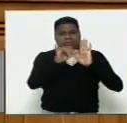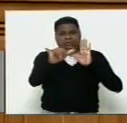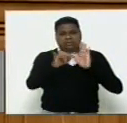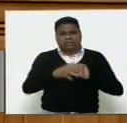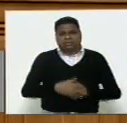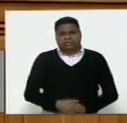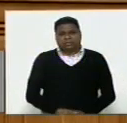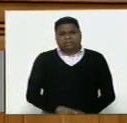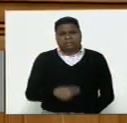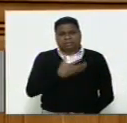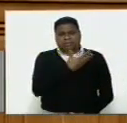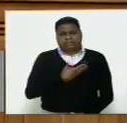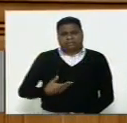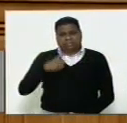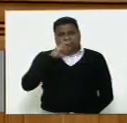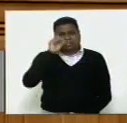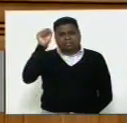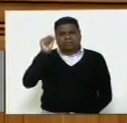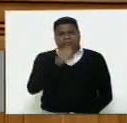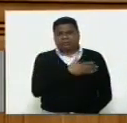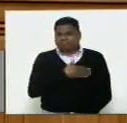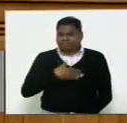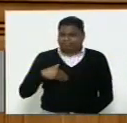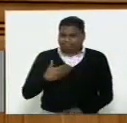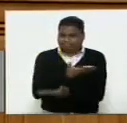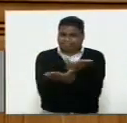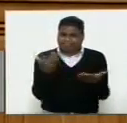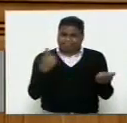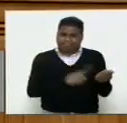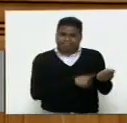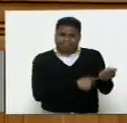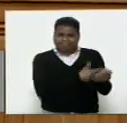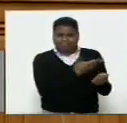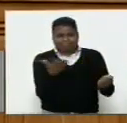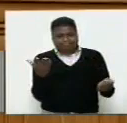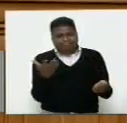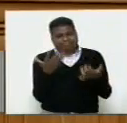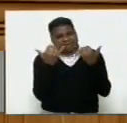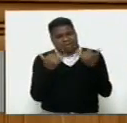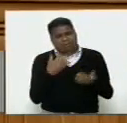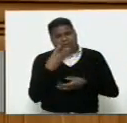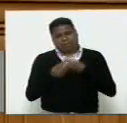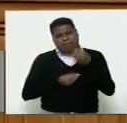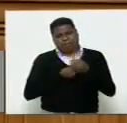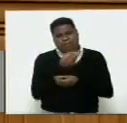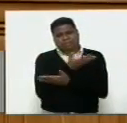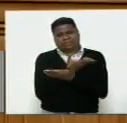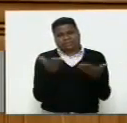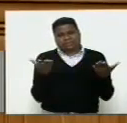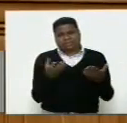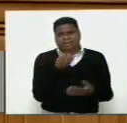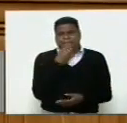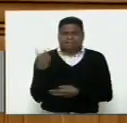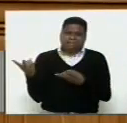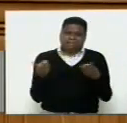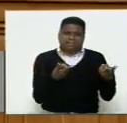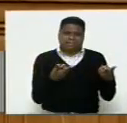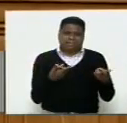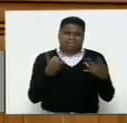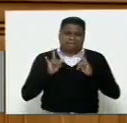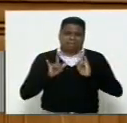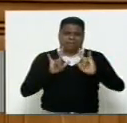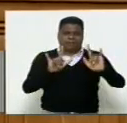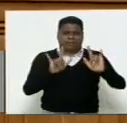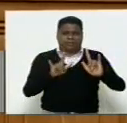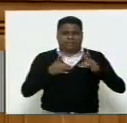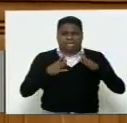Nicolás Maduro. Entonces, queridas hermanas, queridos hermanos, vamos pues a garantizarle esa bienvenida amorosa a los hijos y a